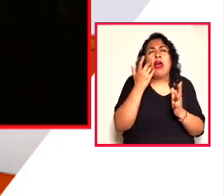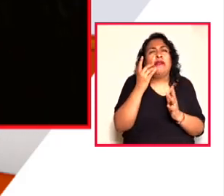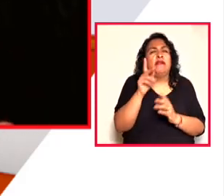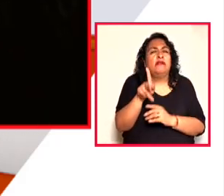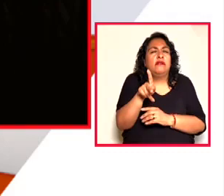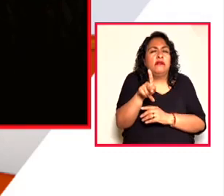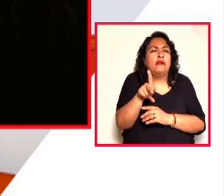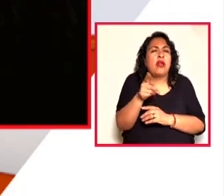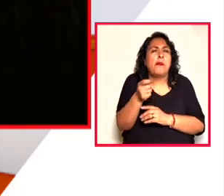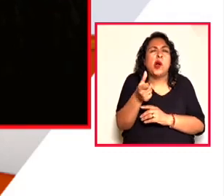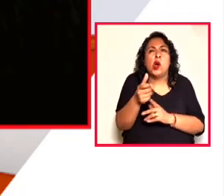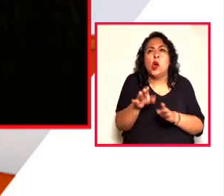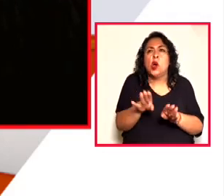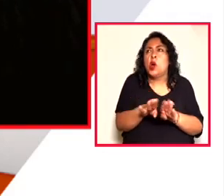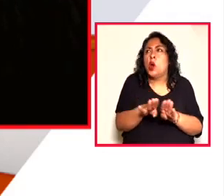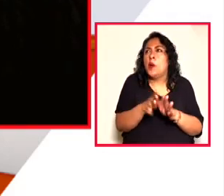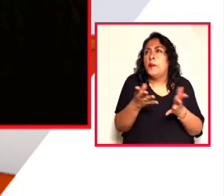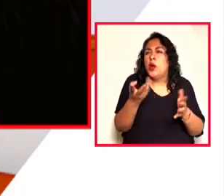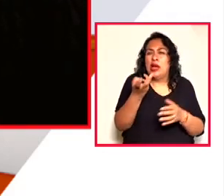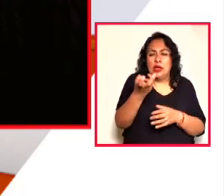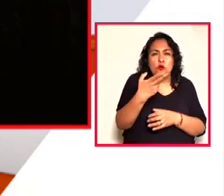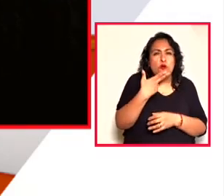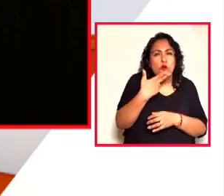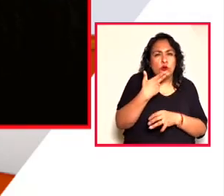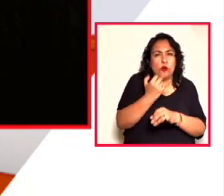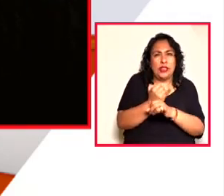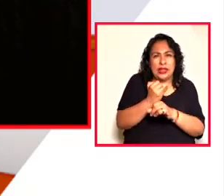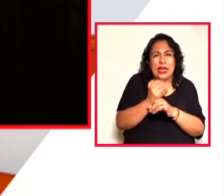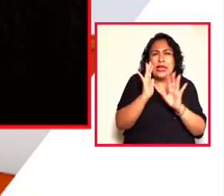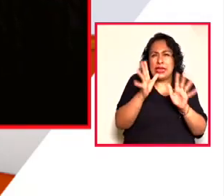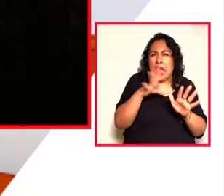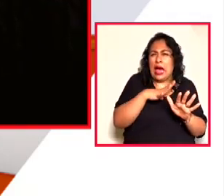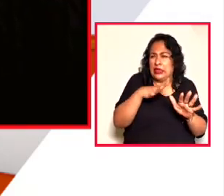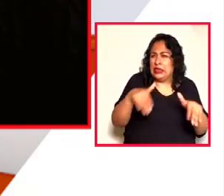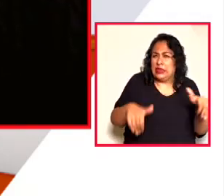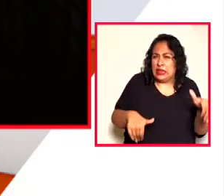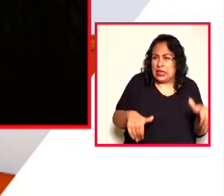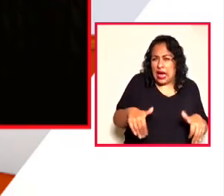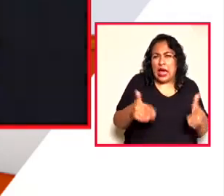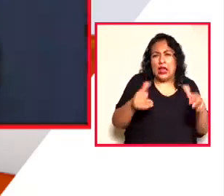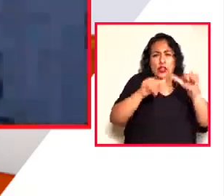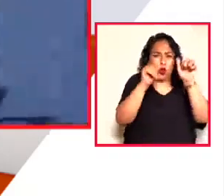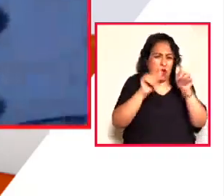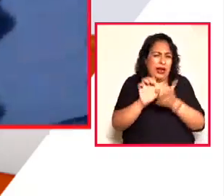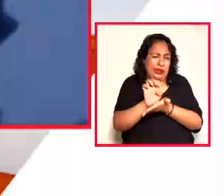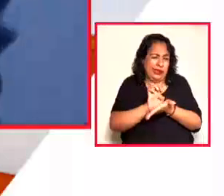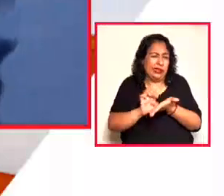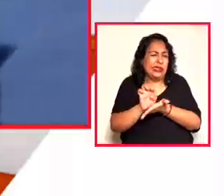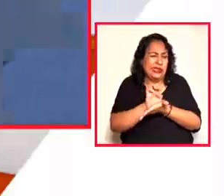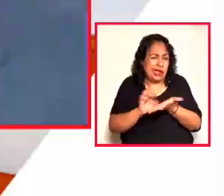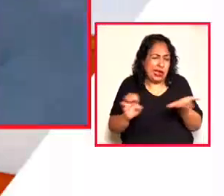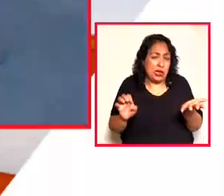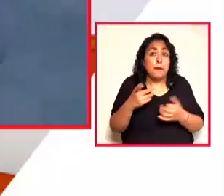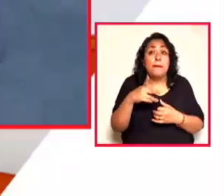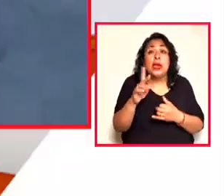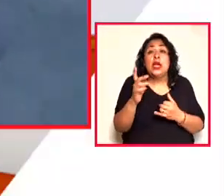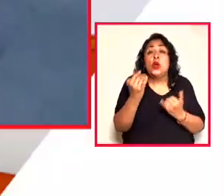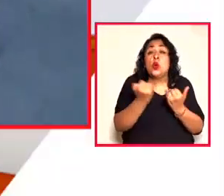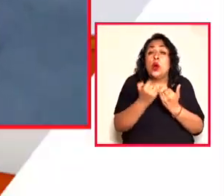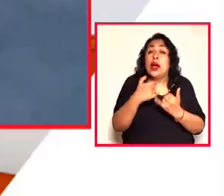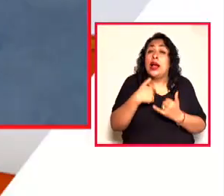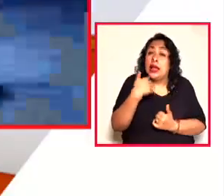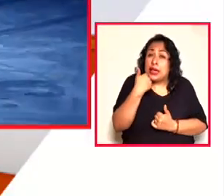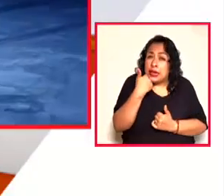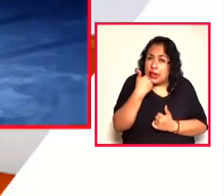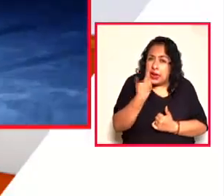como estas plataformas que ya existen de teatro y de artes escénicas, pero también queremos irnos